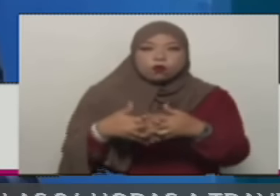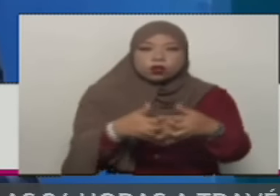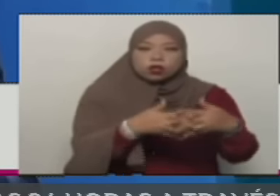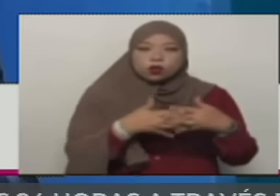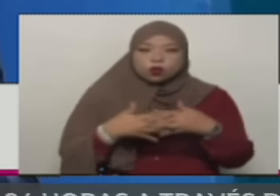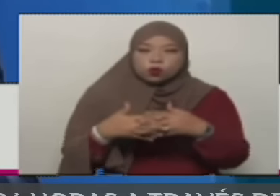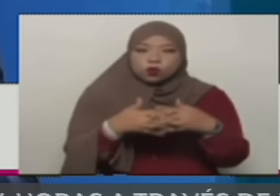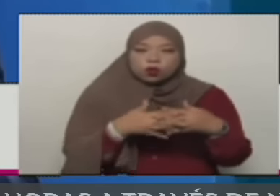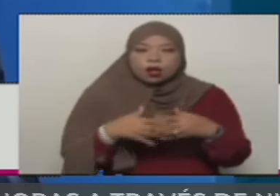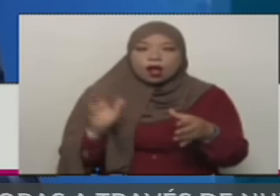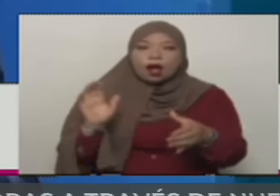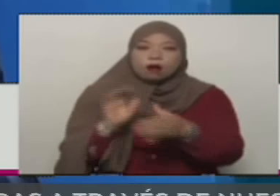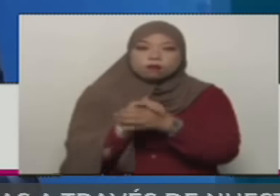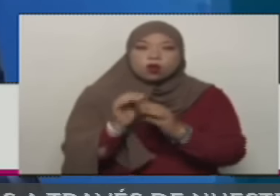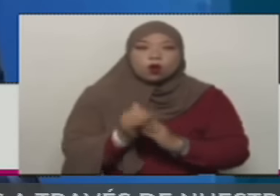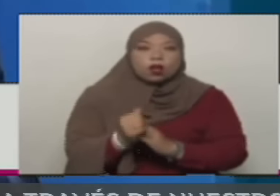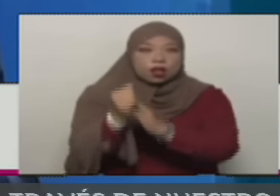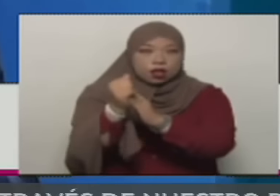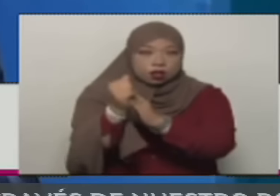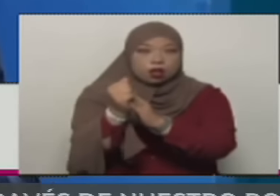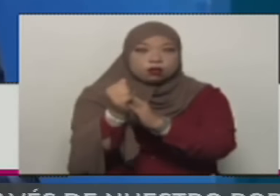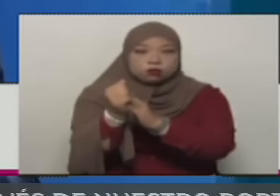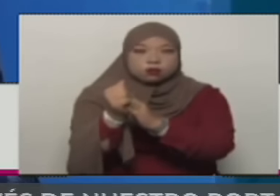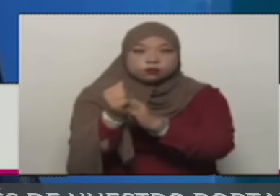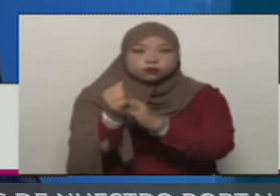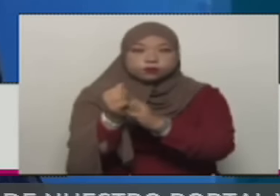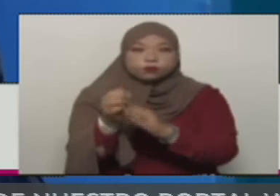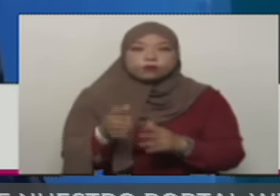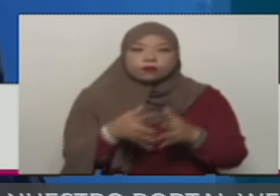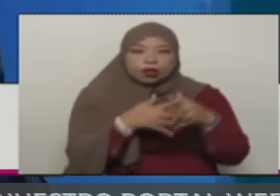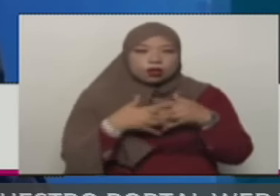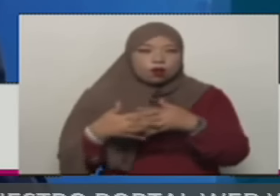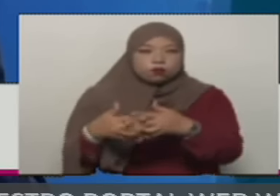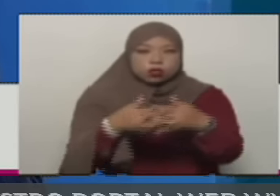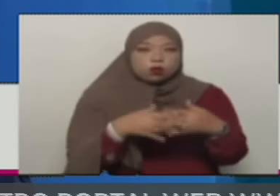todos los líderes estadounidenses, yo le pregunté,